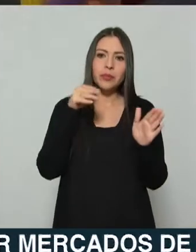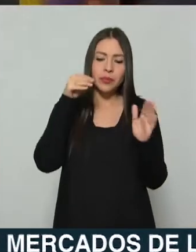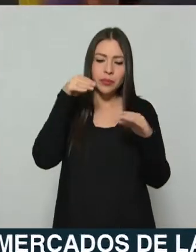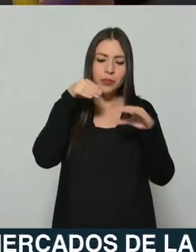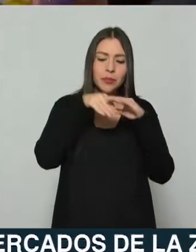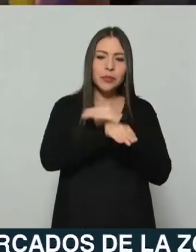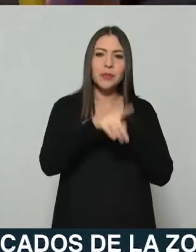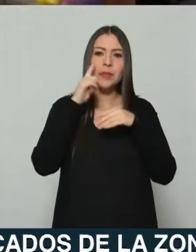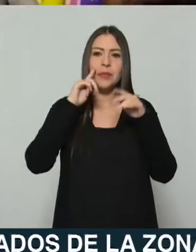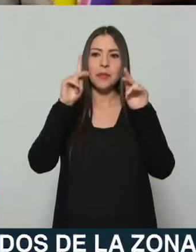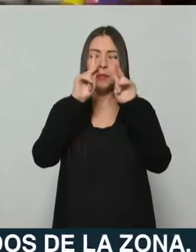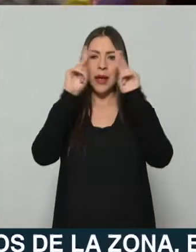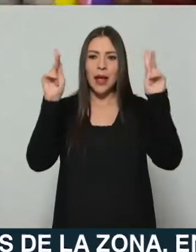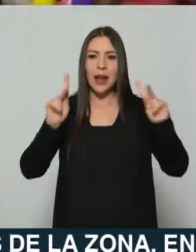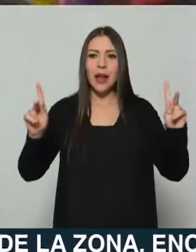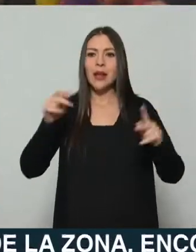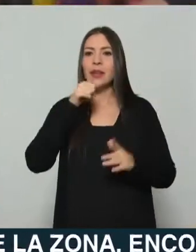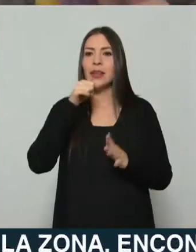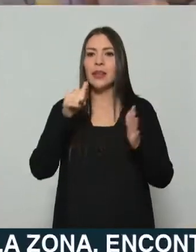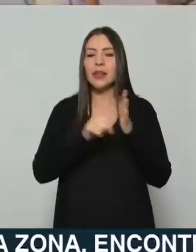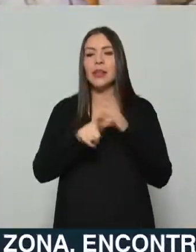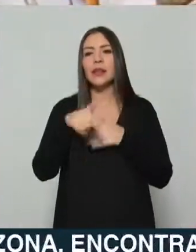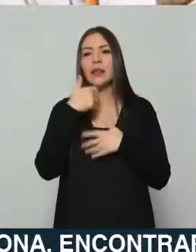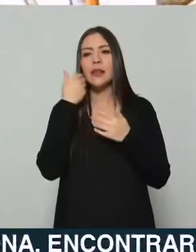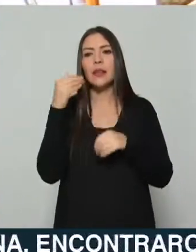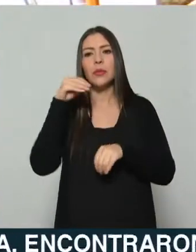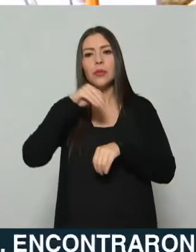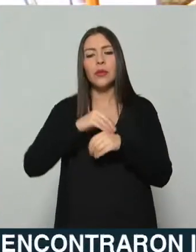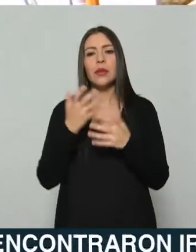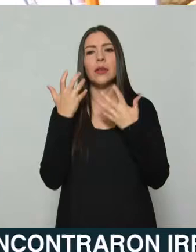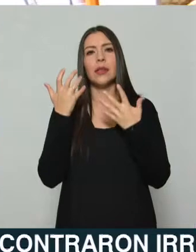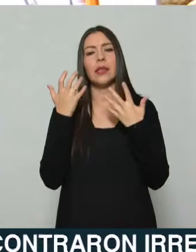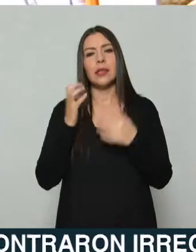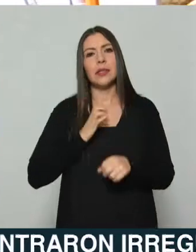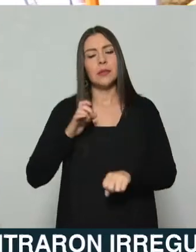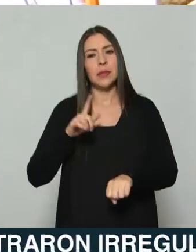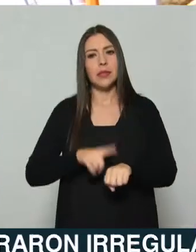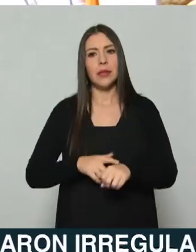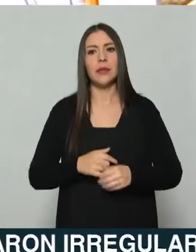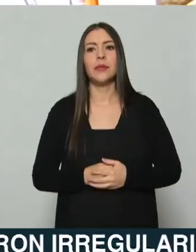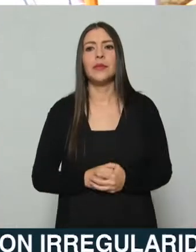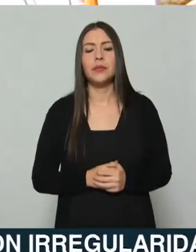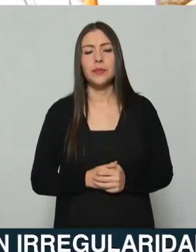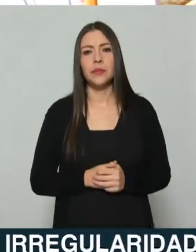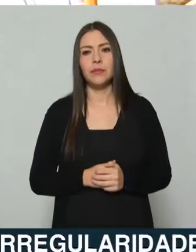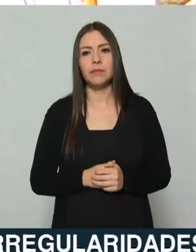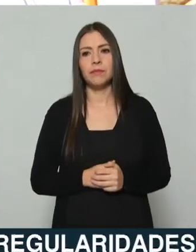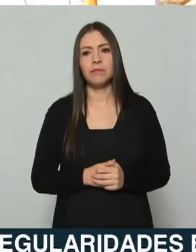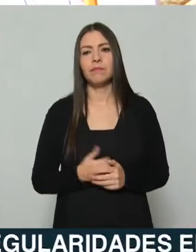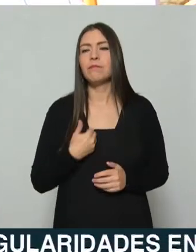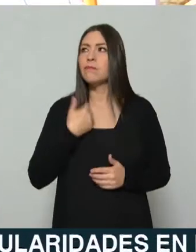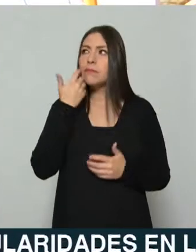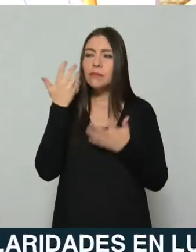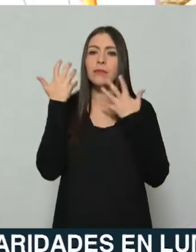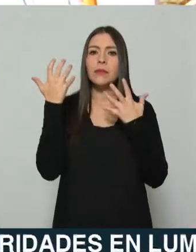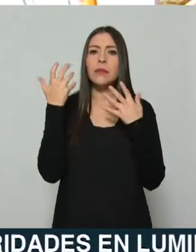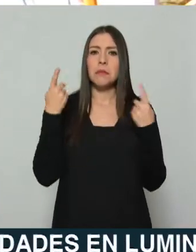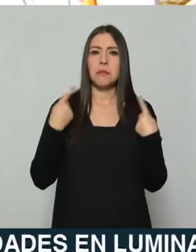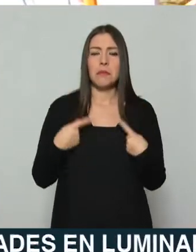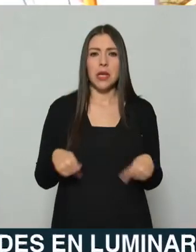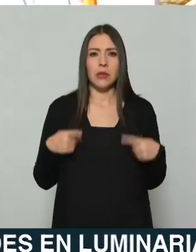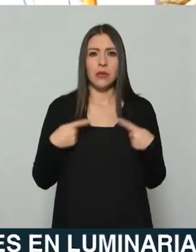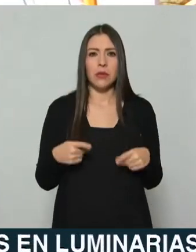escribió un deseo especial. Pues que la gente vuelva a ser la misma de antes, o sea,